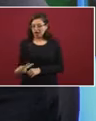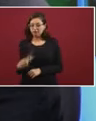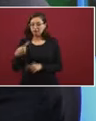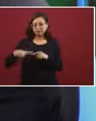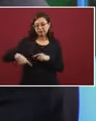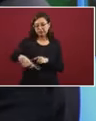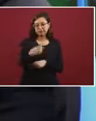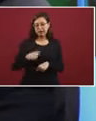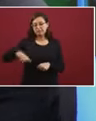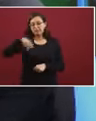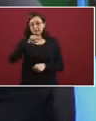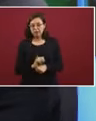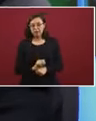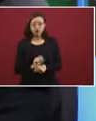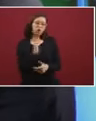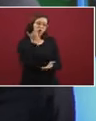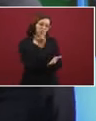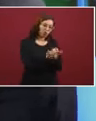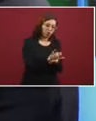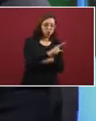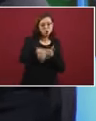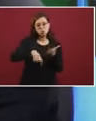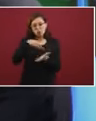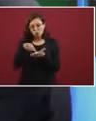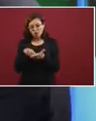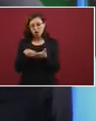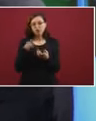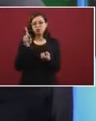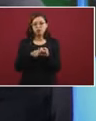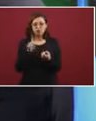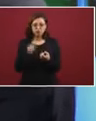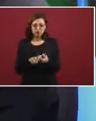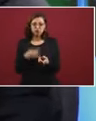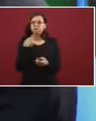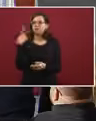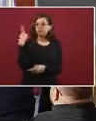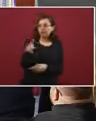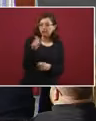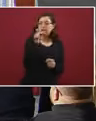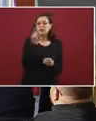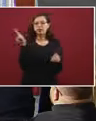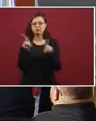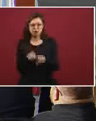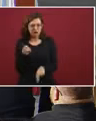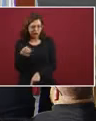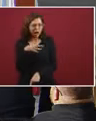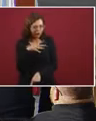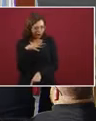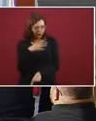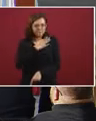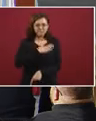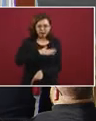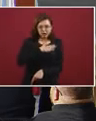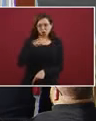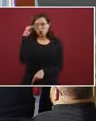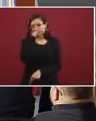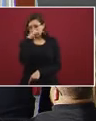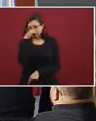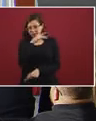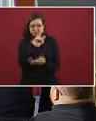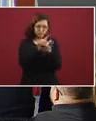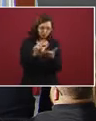de esta semana. Entonces, aparte del precio y la ubicación, que puedas presentar una denuncia, también puedes saber dónde no cobran el baño y dónde